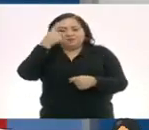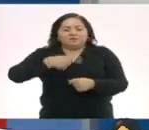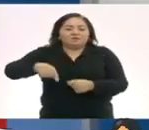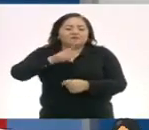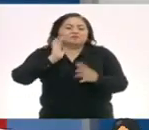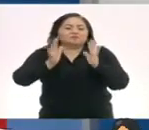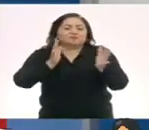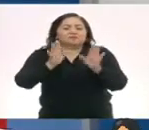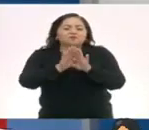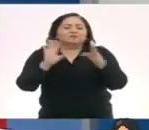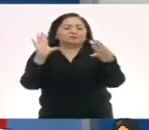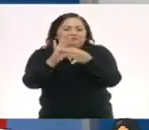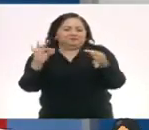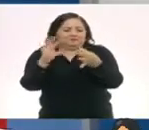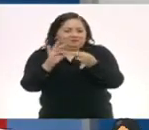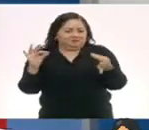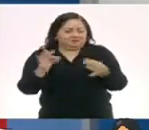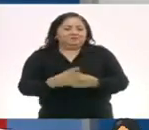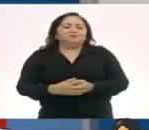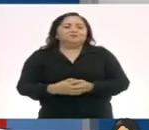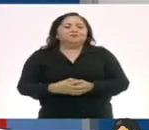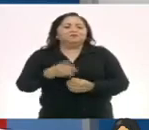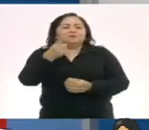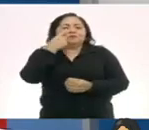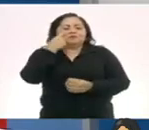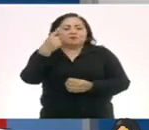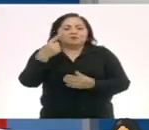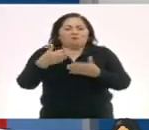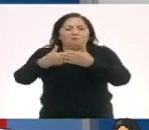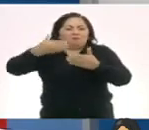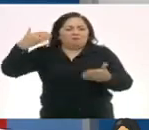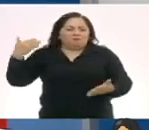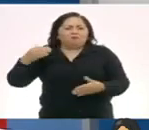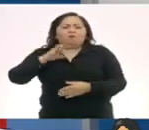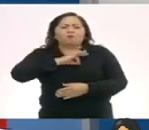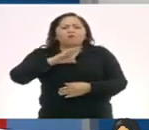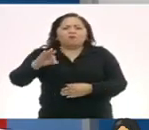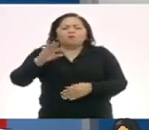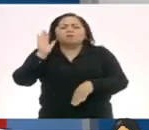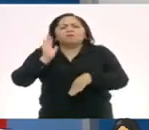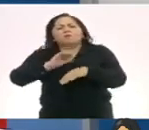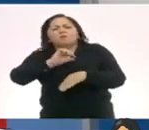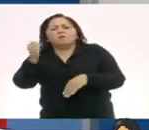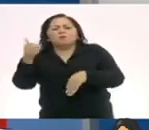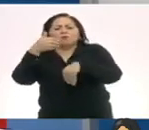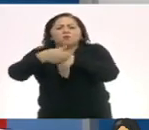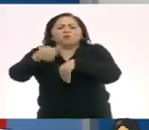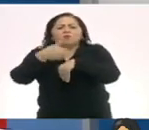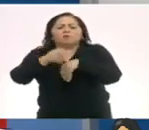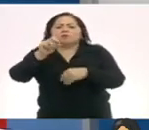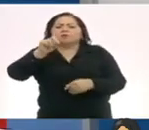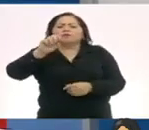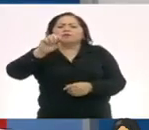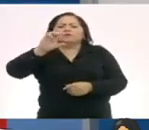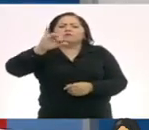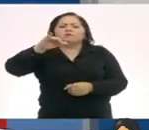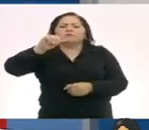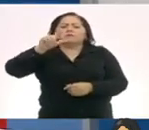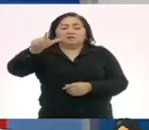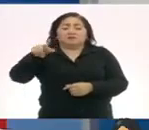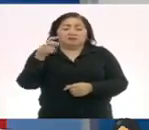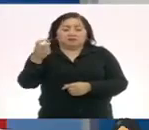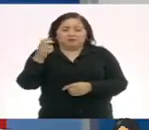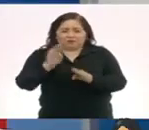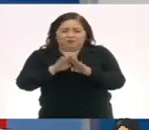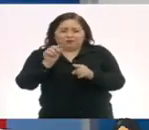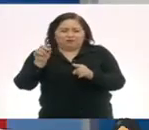podamos hacer nuestra explicación. Fíjense que las fracciones anteriores las podemos expresar también con números decimales y recuerden que esos números los